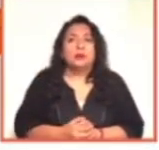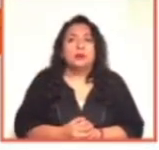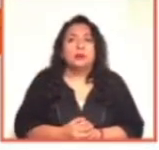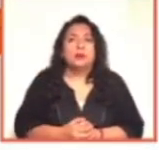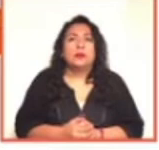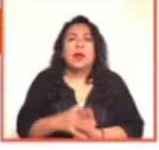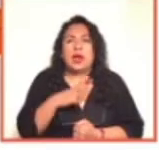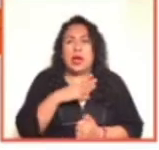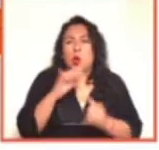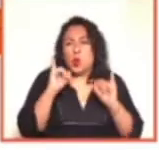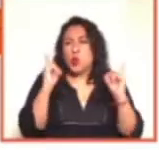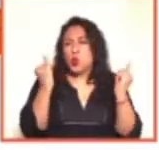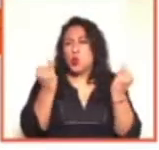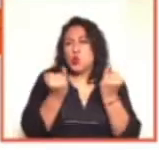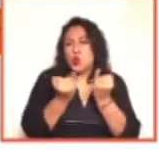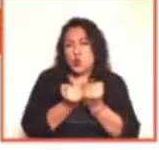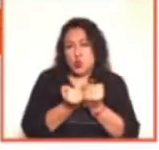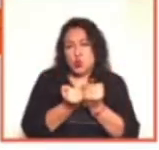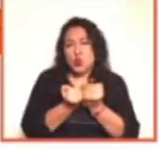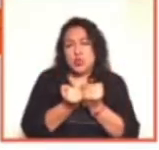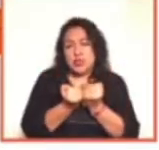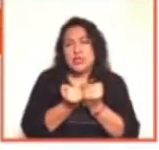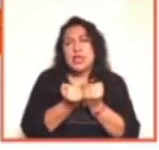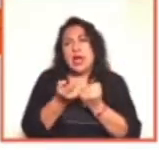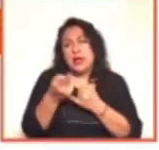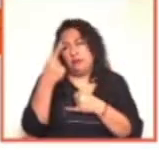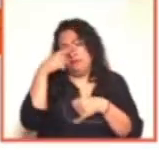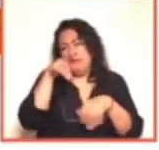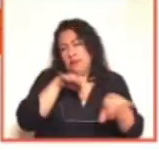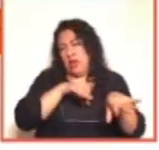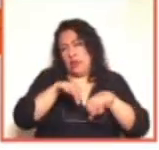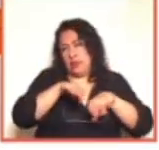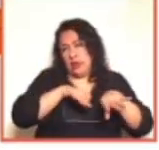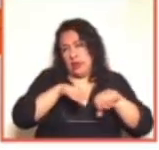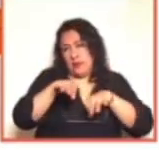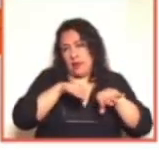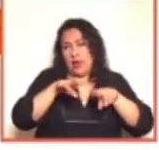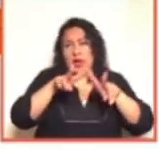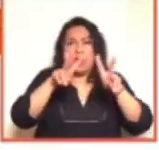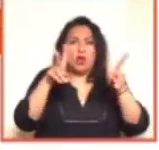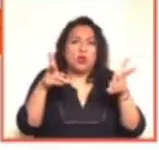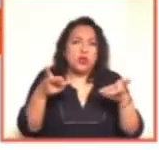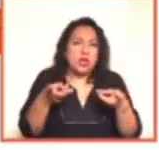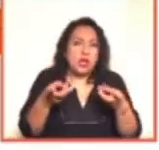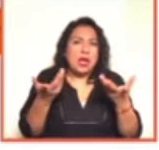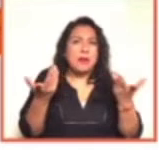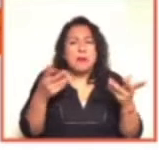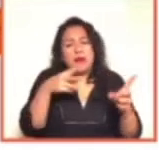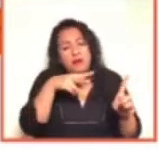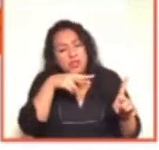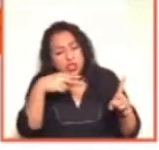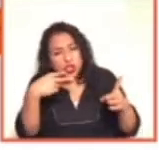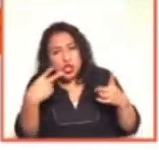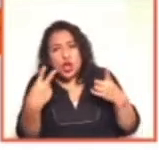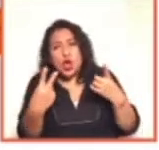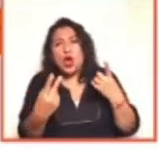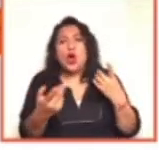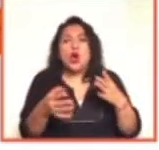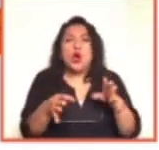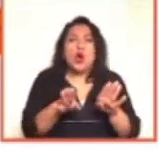en una junta de trabajo respecto a esta visión